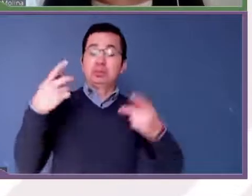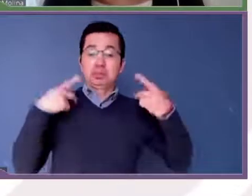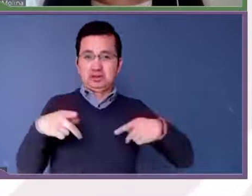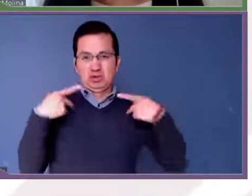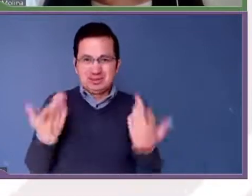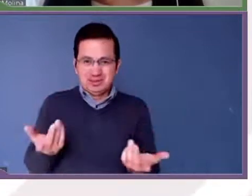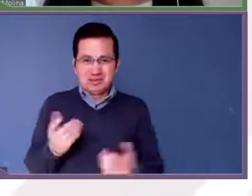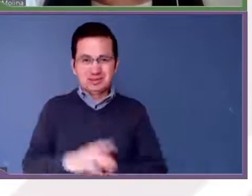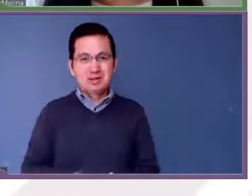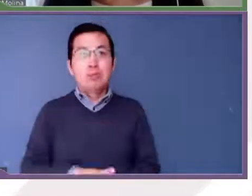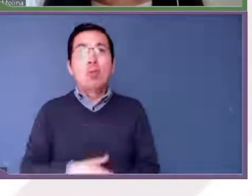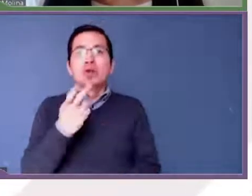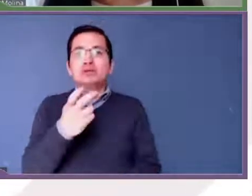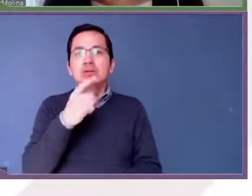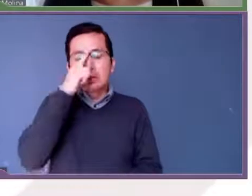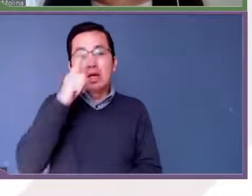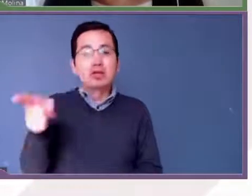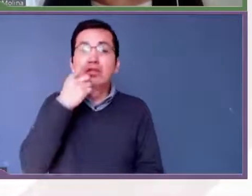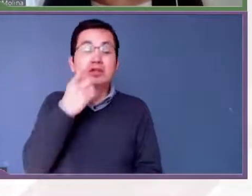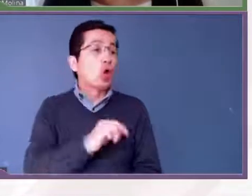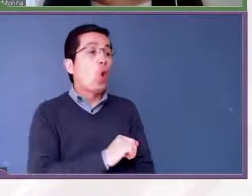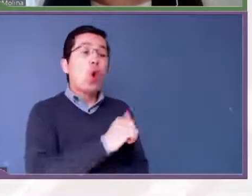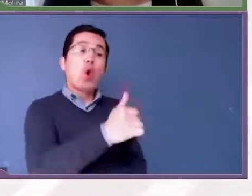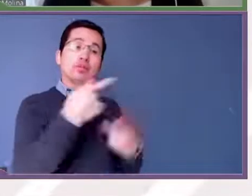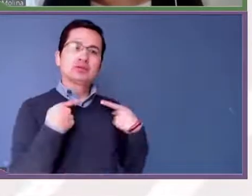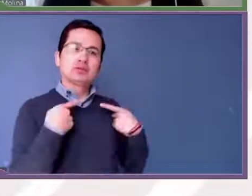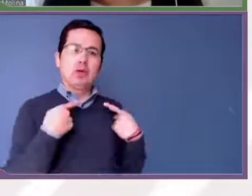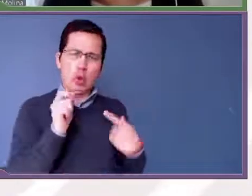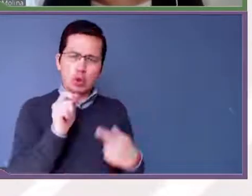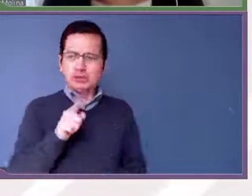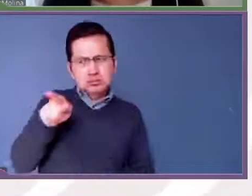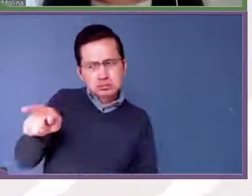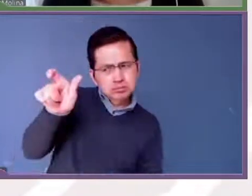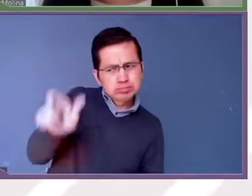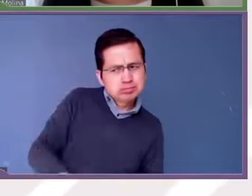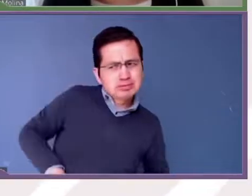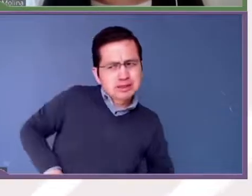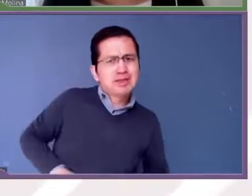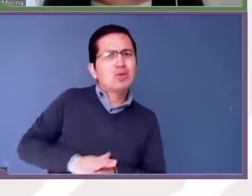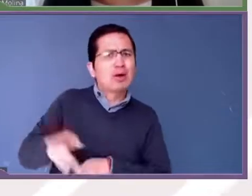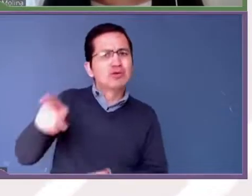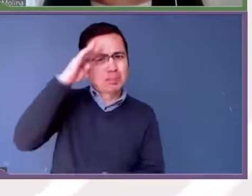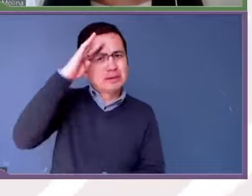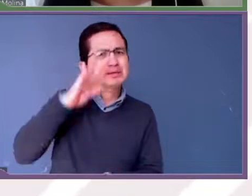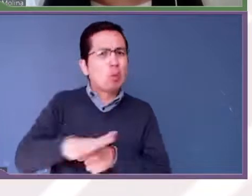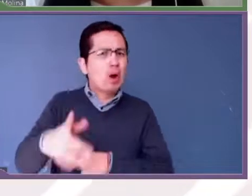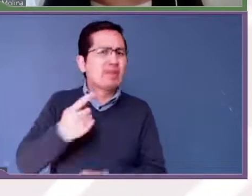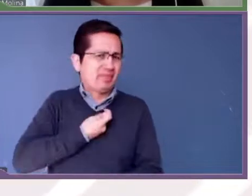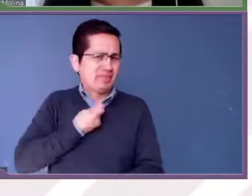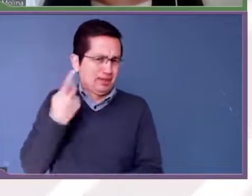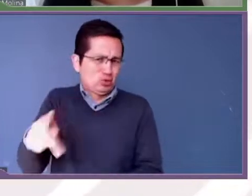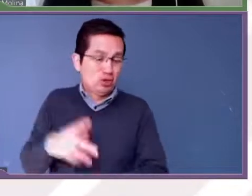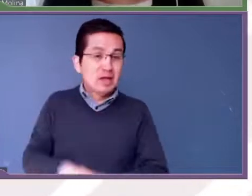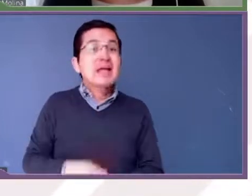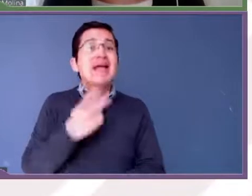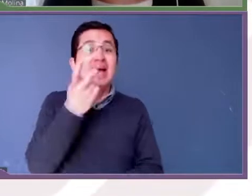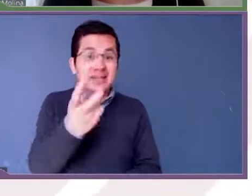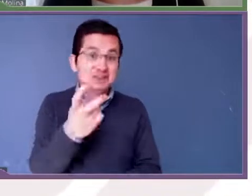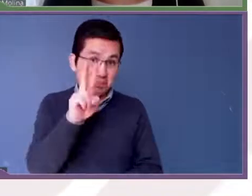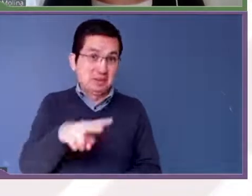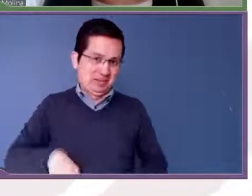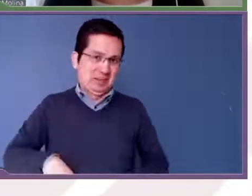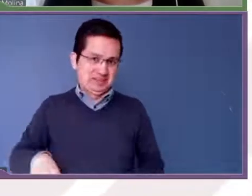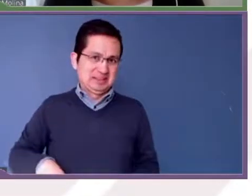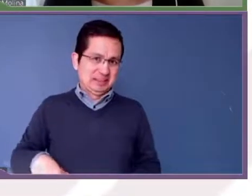eso, digamos, y ahí la diferencia entre grupos y personas, creo yo que ahí hay una hipótesis interesante para testear y